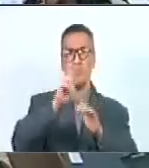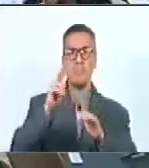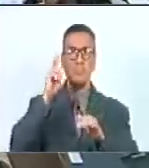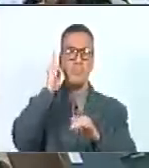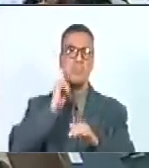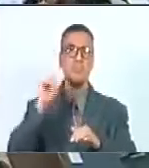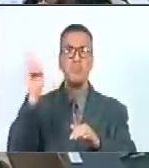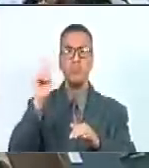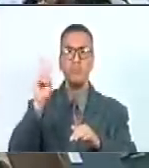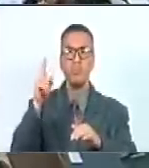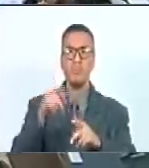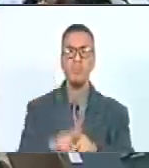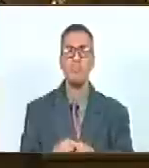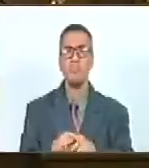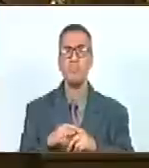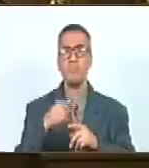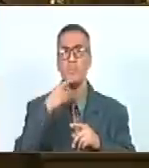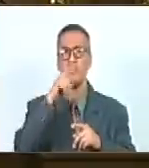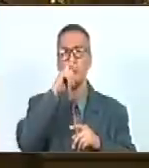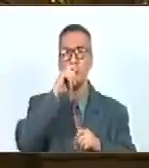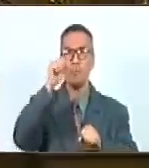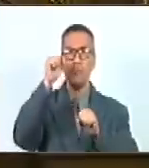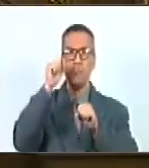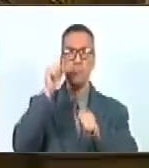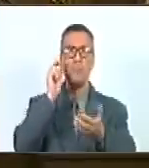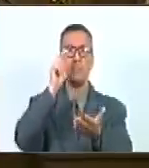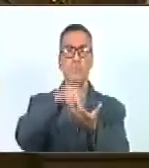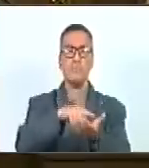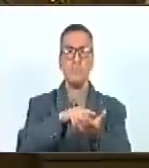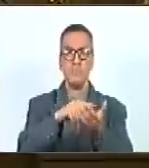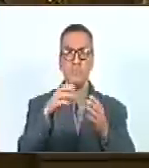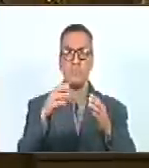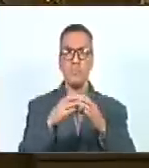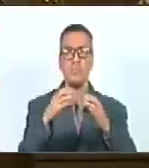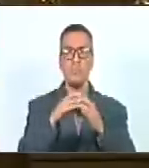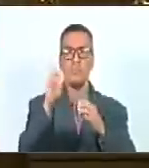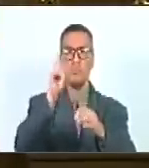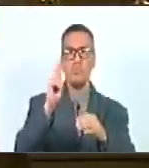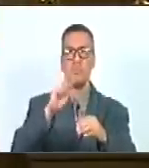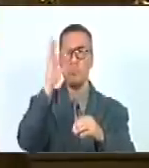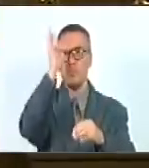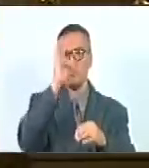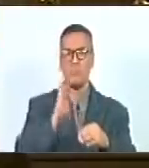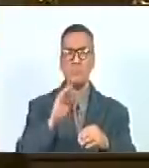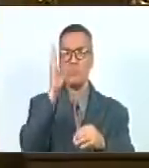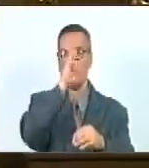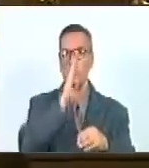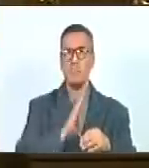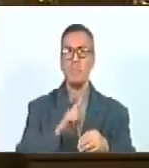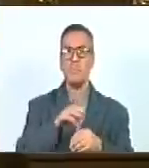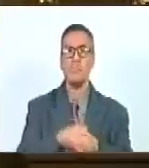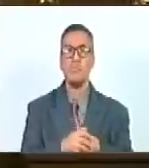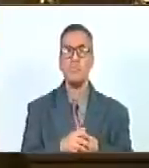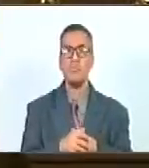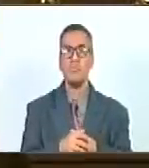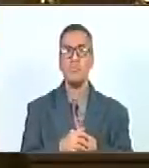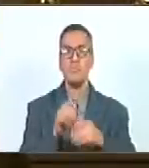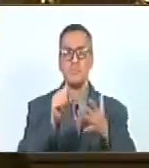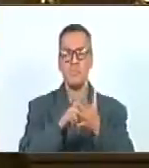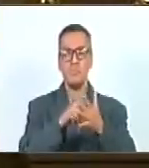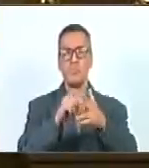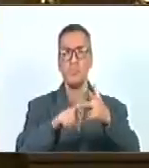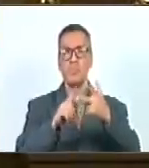República Bolivariana de Venezuela, Nicolás Maduro Moros, a la República Federativa de Brasil.